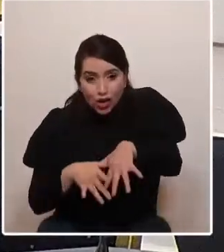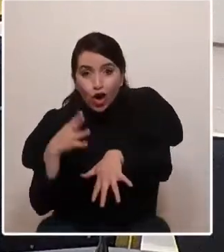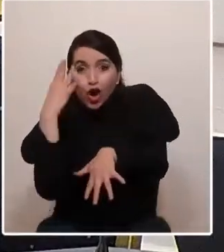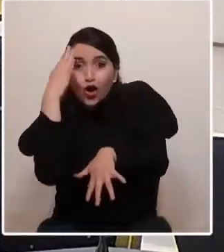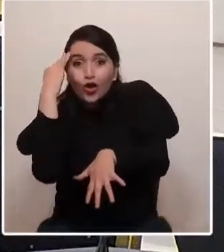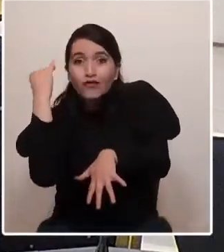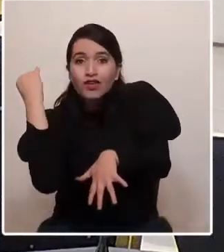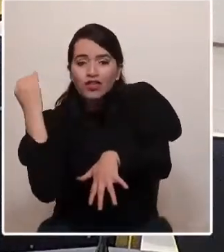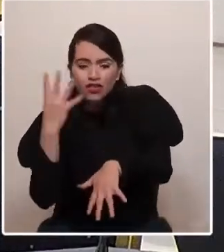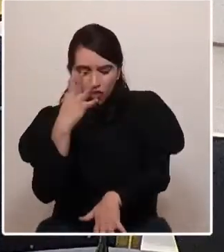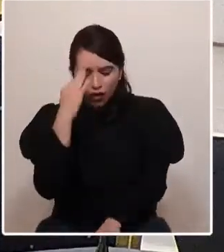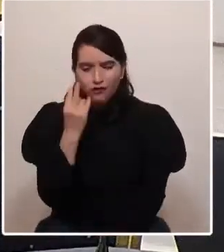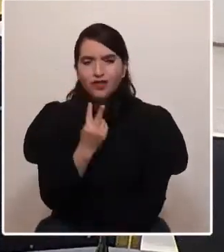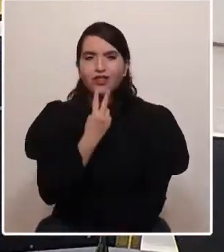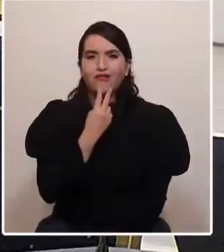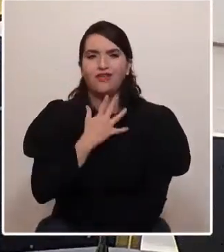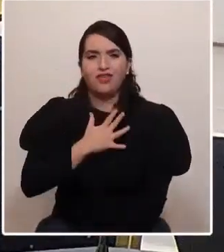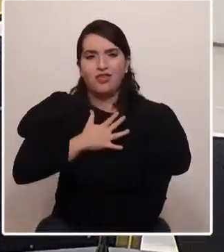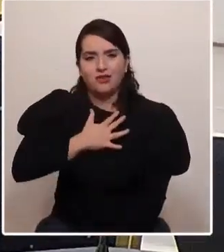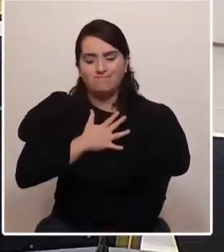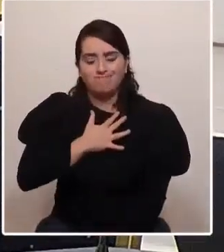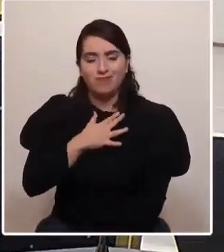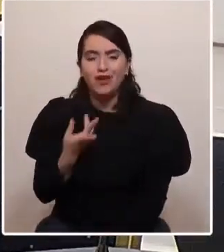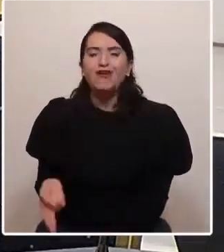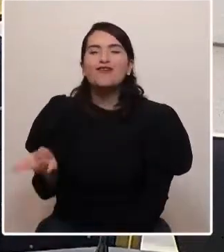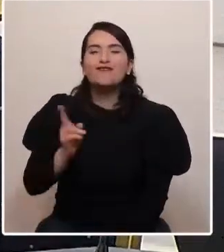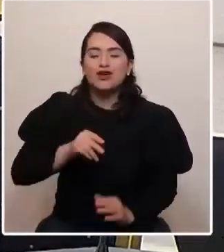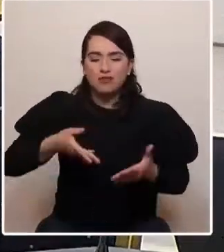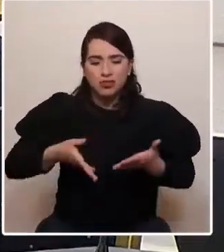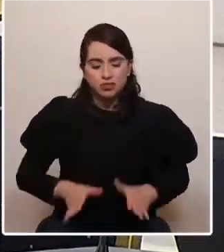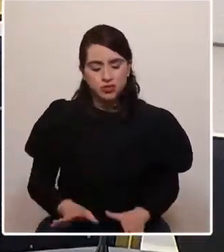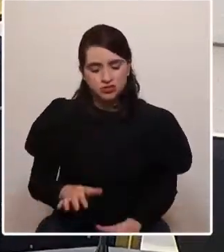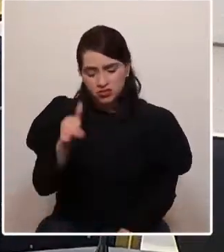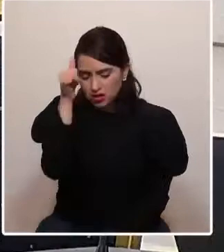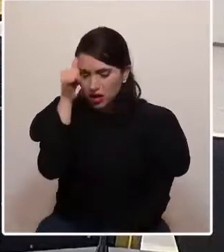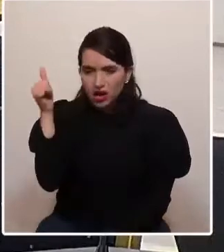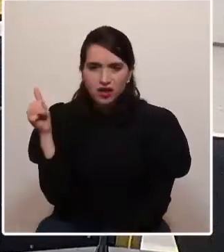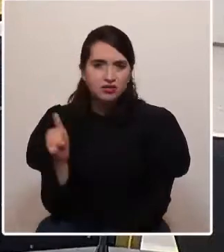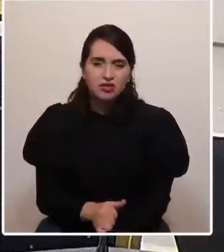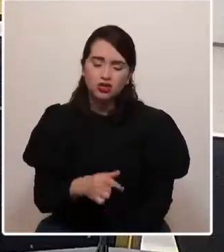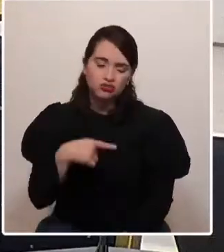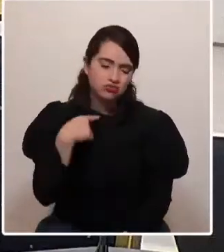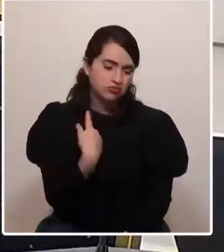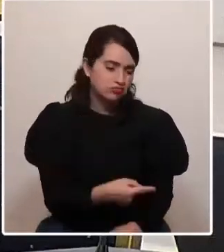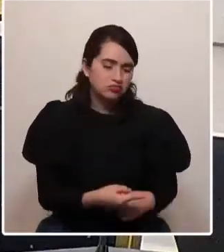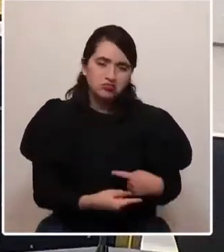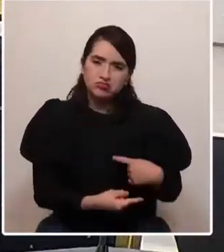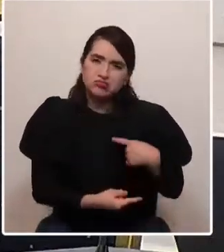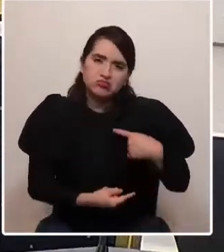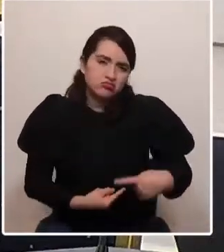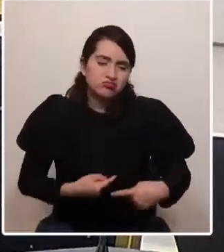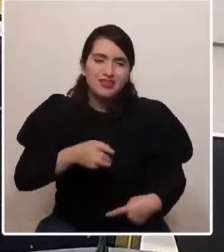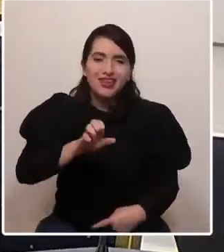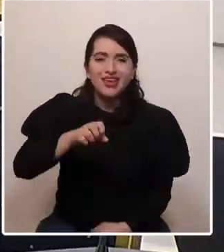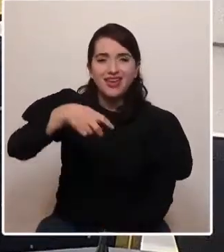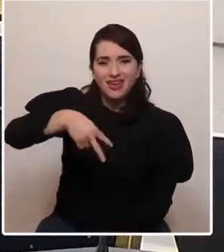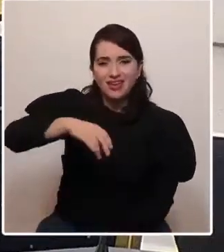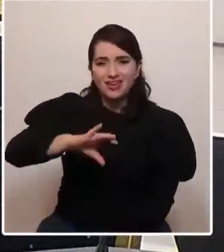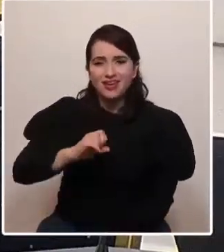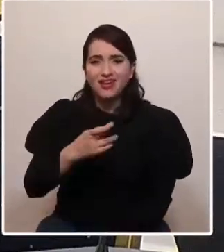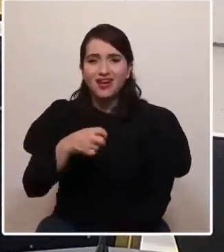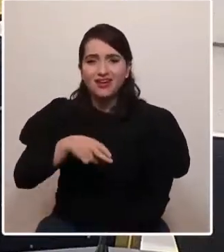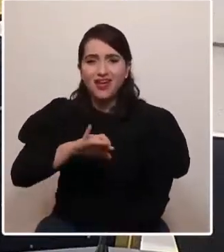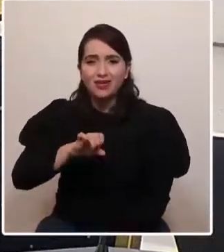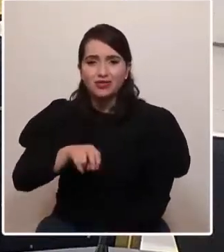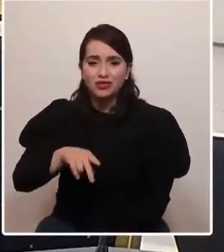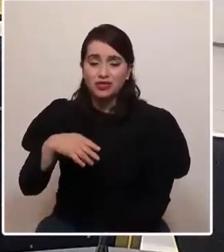nuestra vida. Volvemos a nacer condenados, encarnación tras encarnación, a repetir nuestra historia.